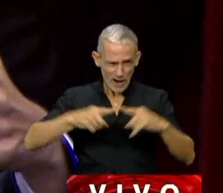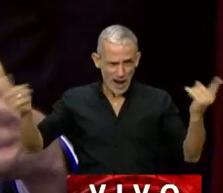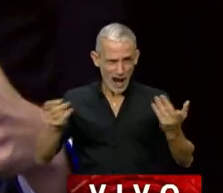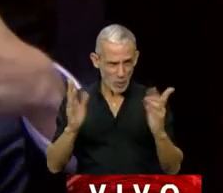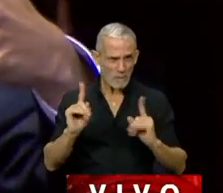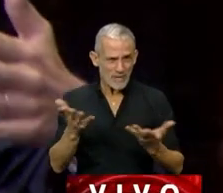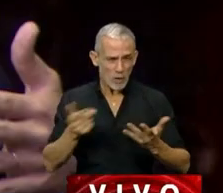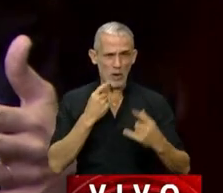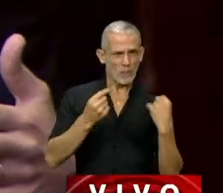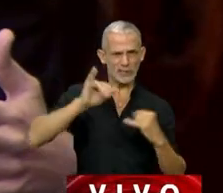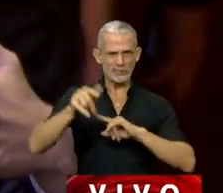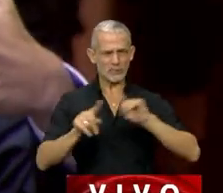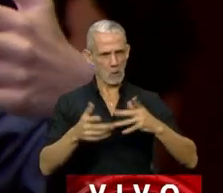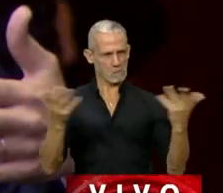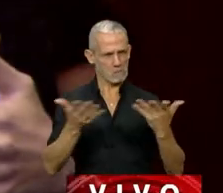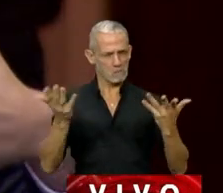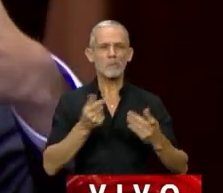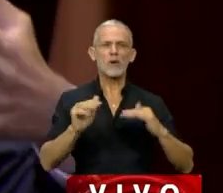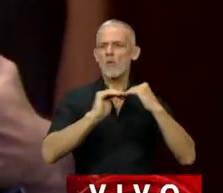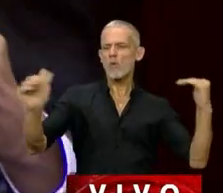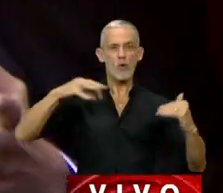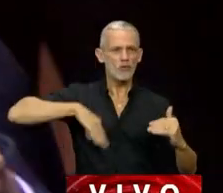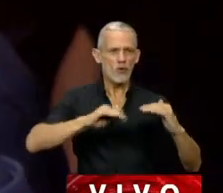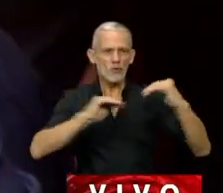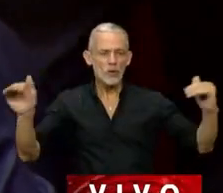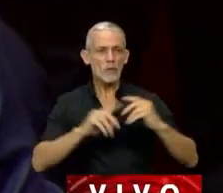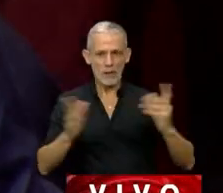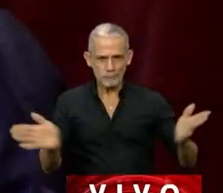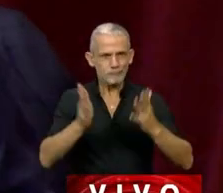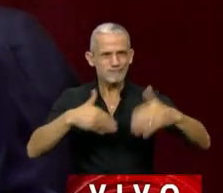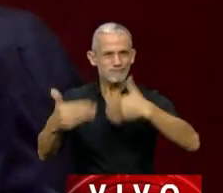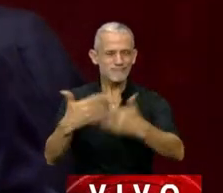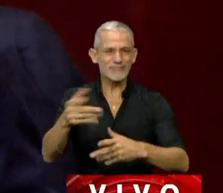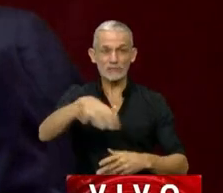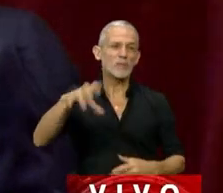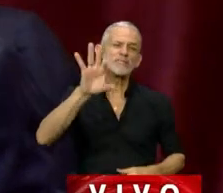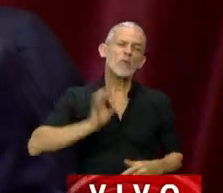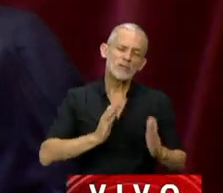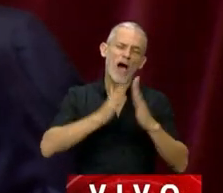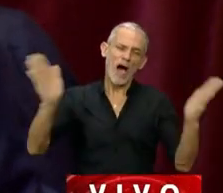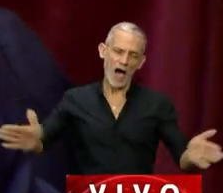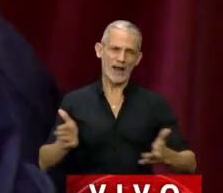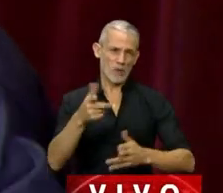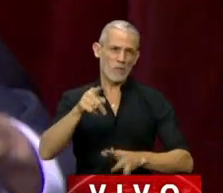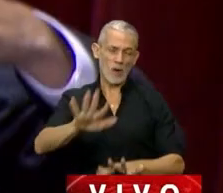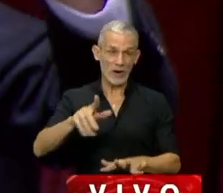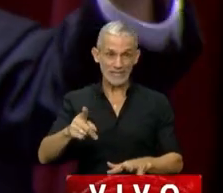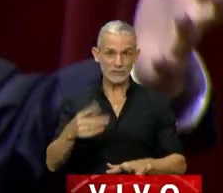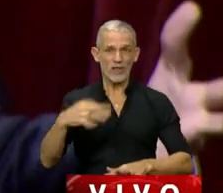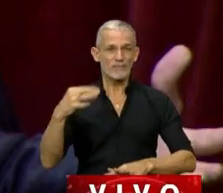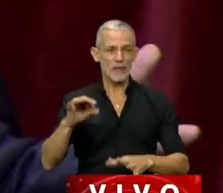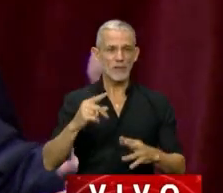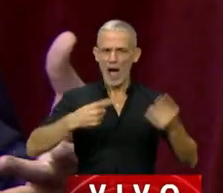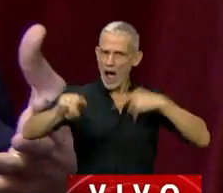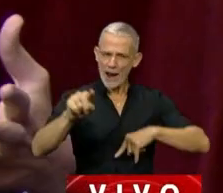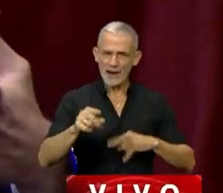tener estabilidad en los ingresos para el desarrollo de un sector, por eso son 50 años, y por eso hay que ir a